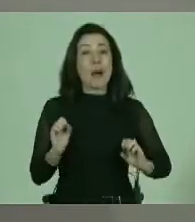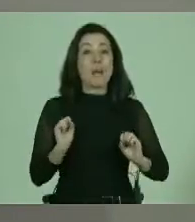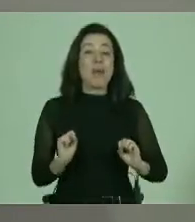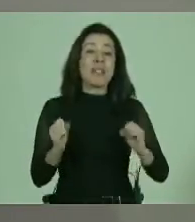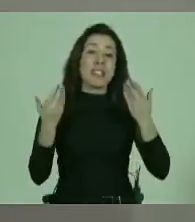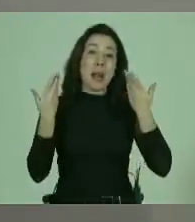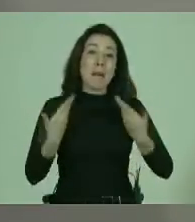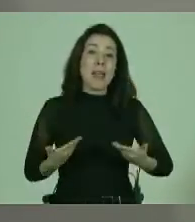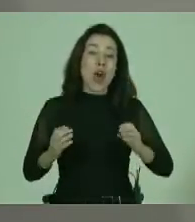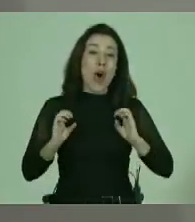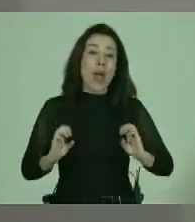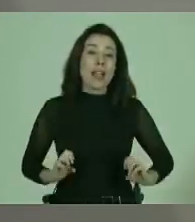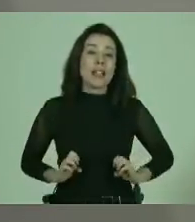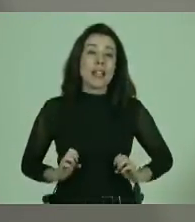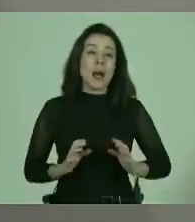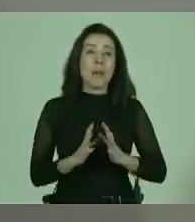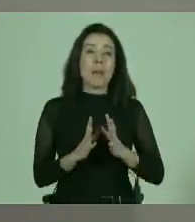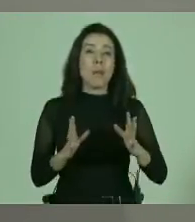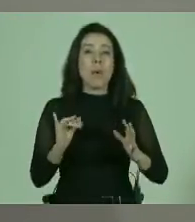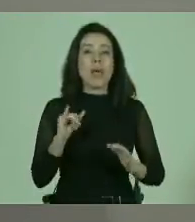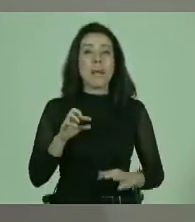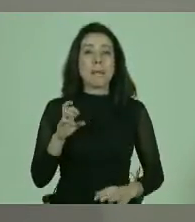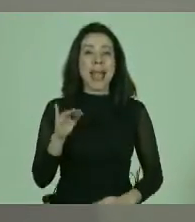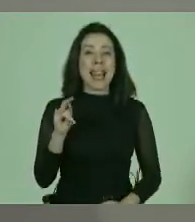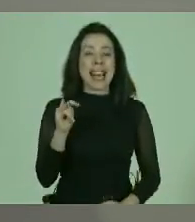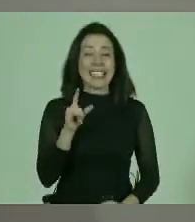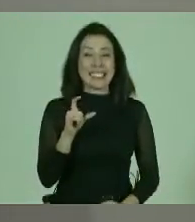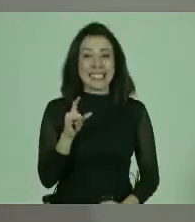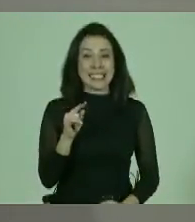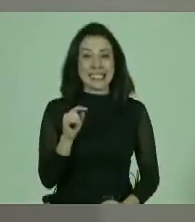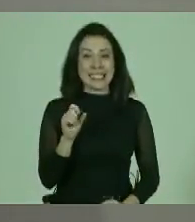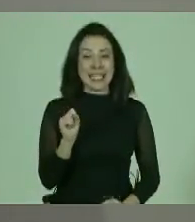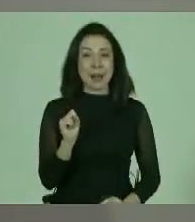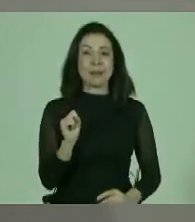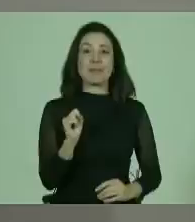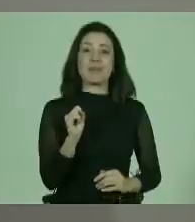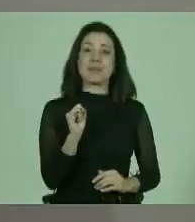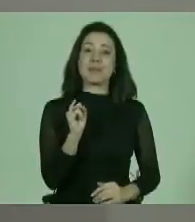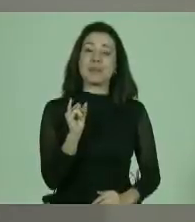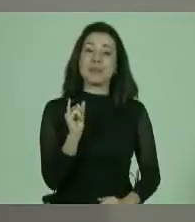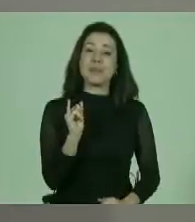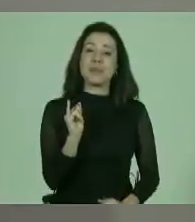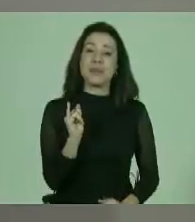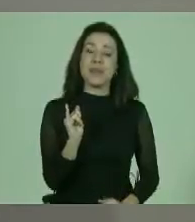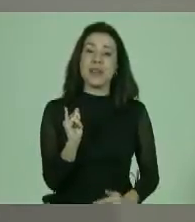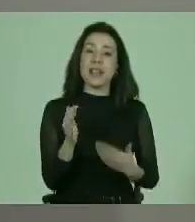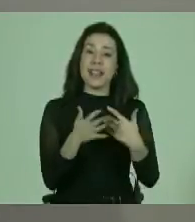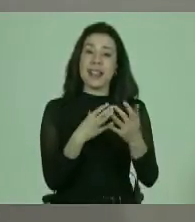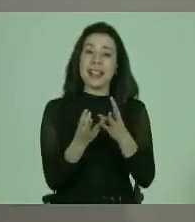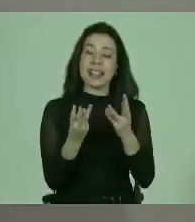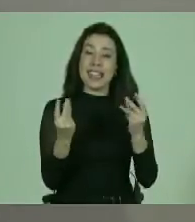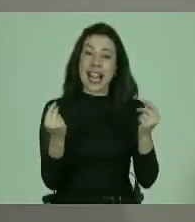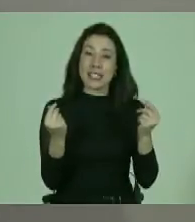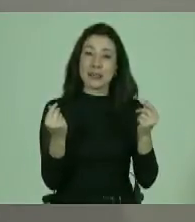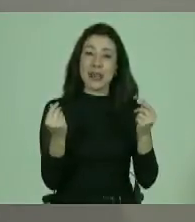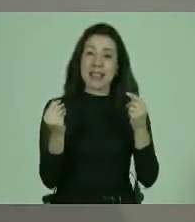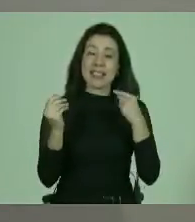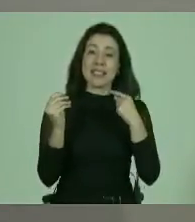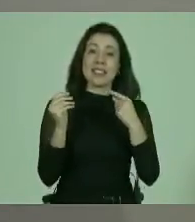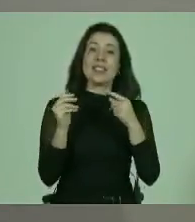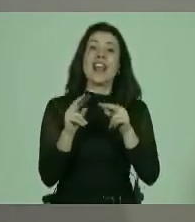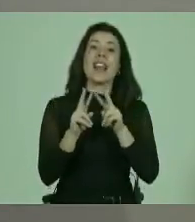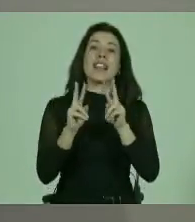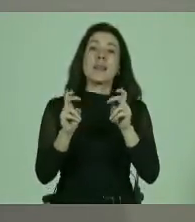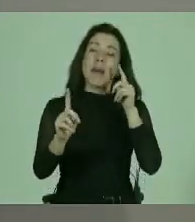muy imperialista vamos a considerar que también lo es y en la transparencia se propuse en relación con la